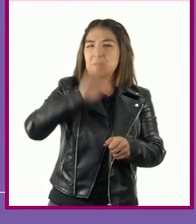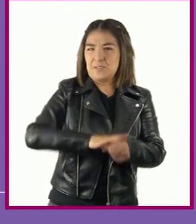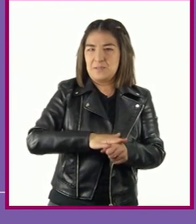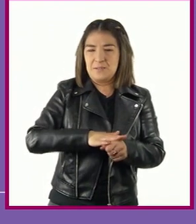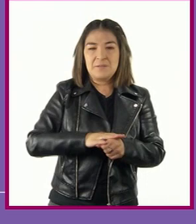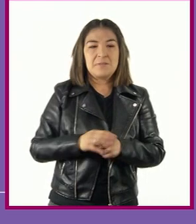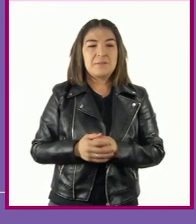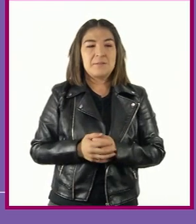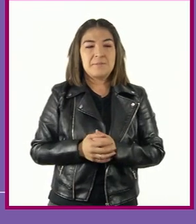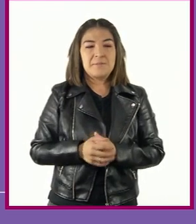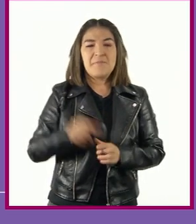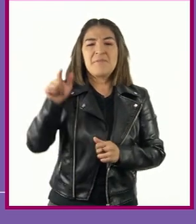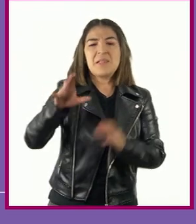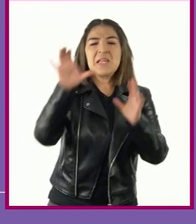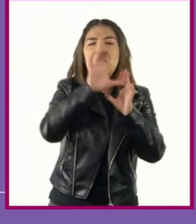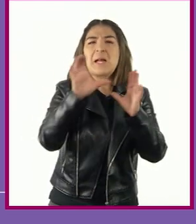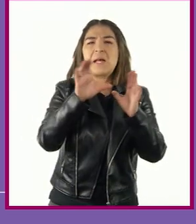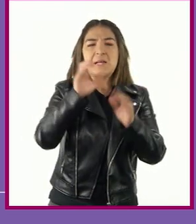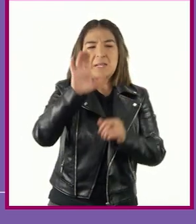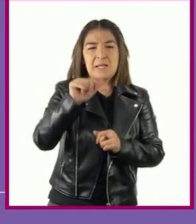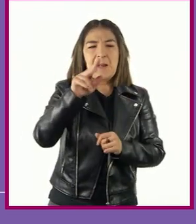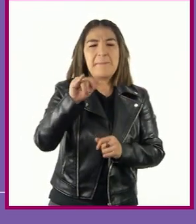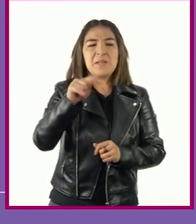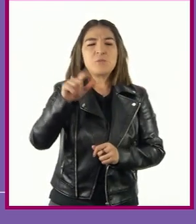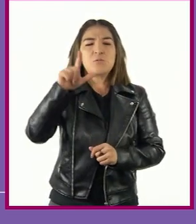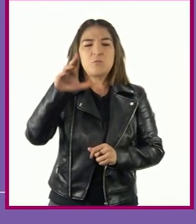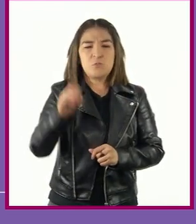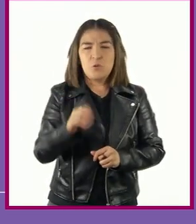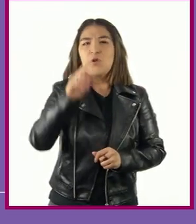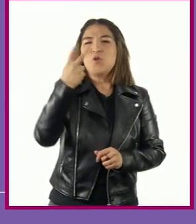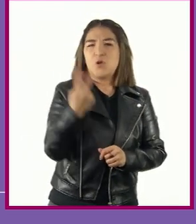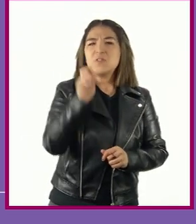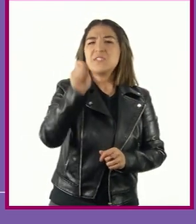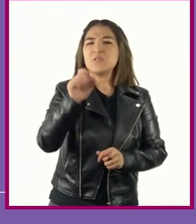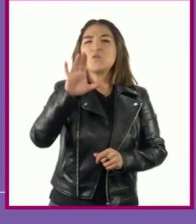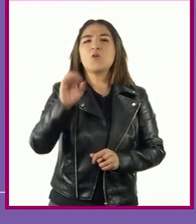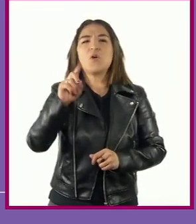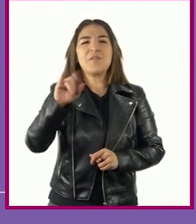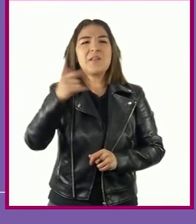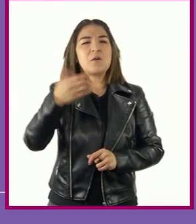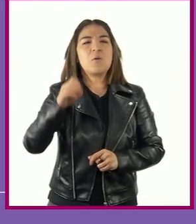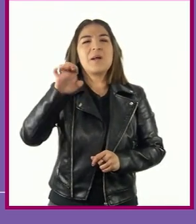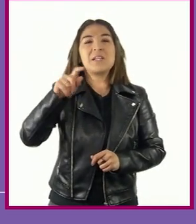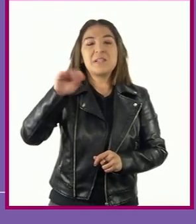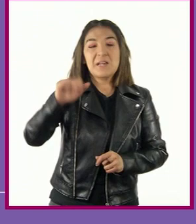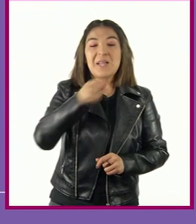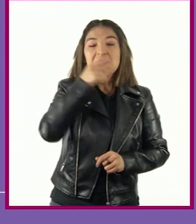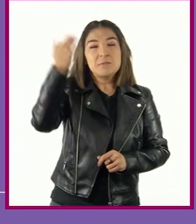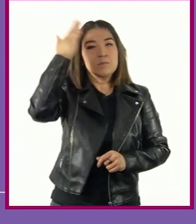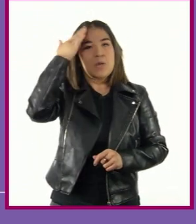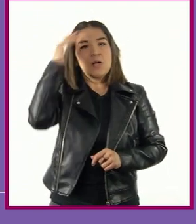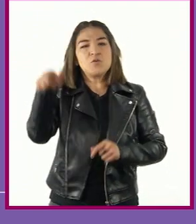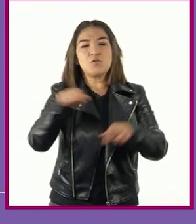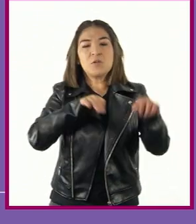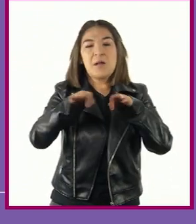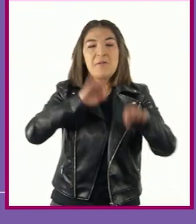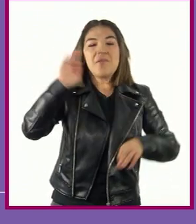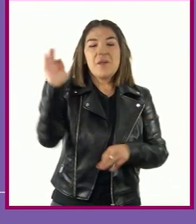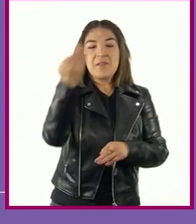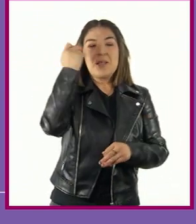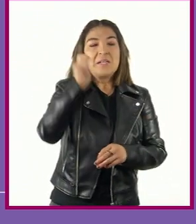Administrativas. En el capítulo 2 del Código de Ética se habla de los principios federales que se encuentran en los